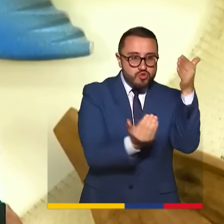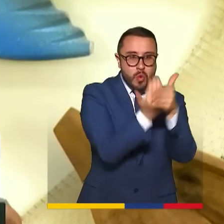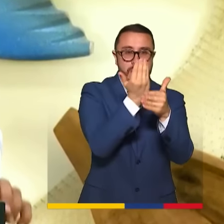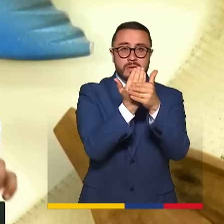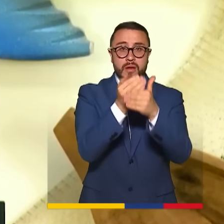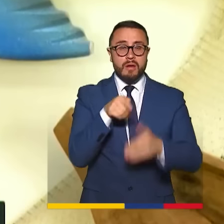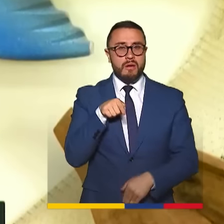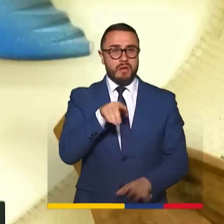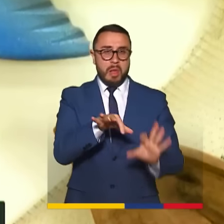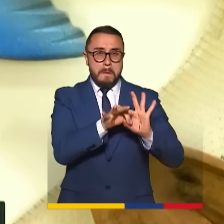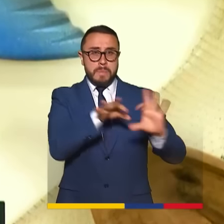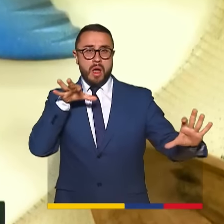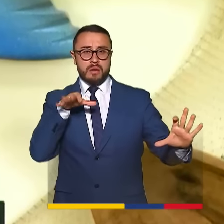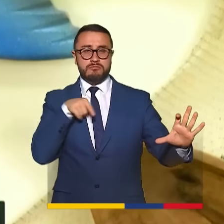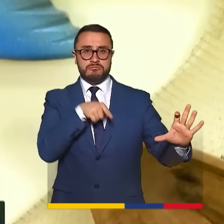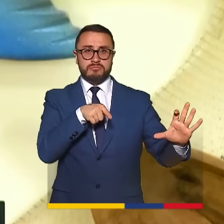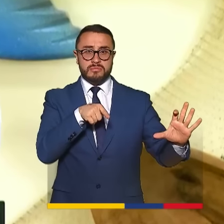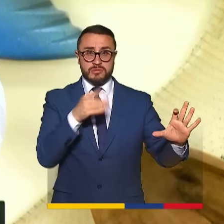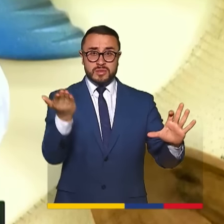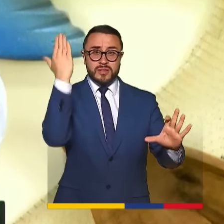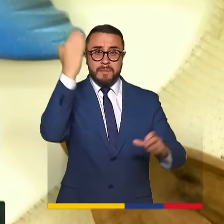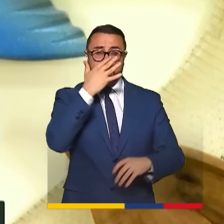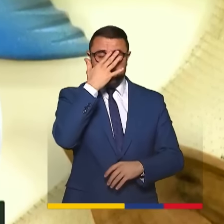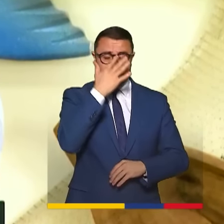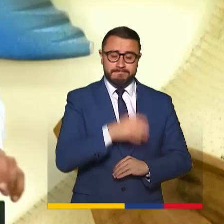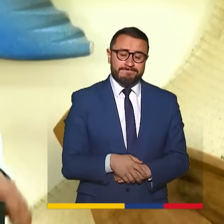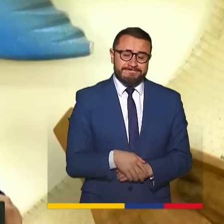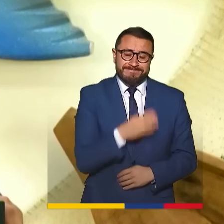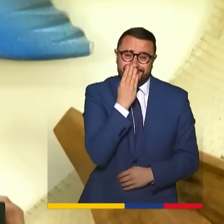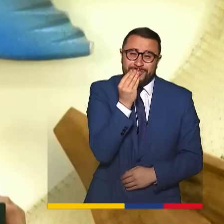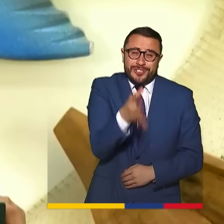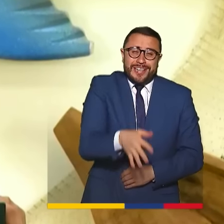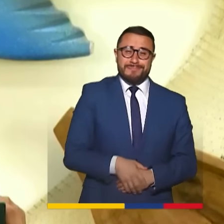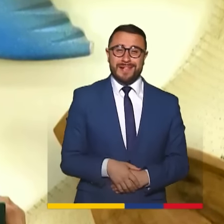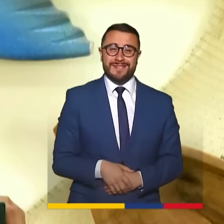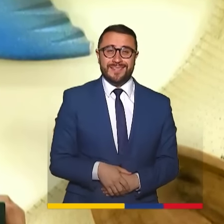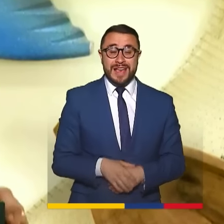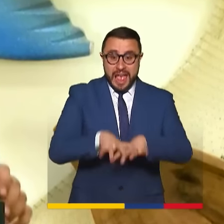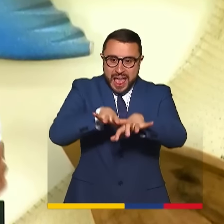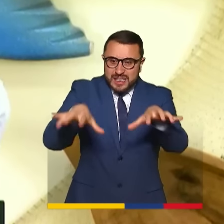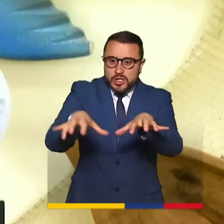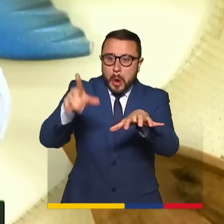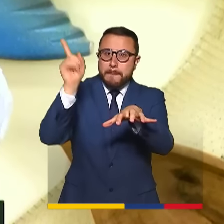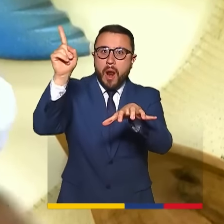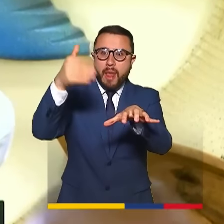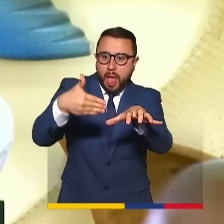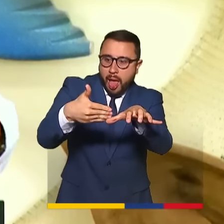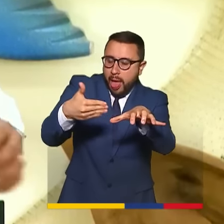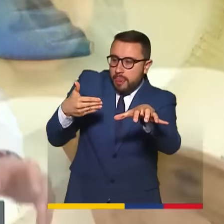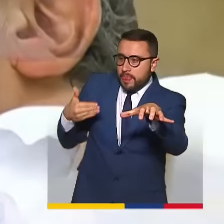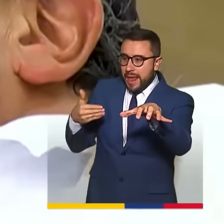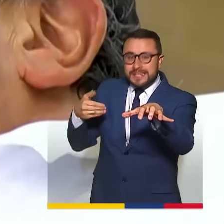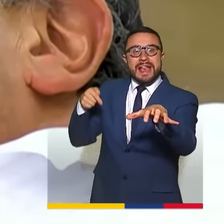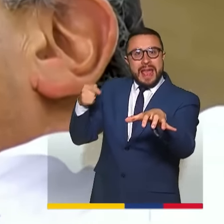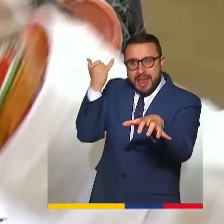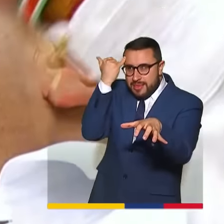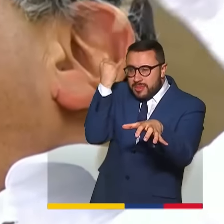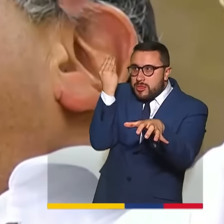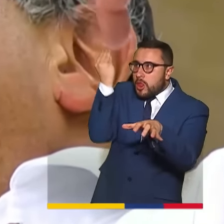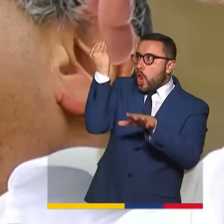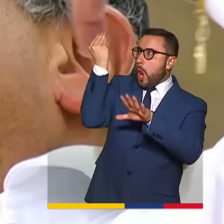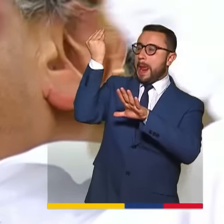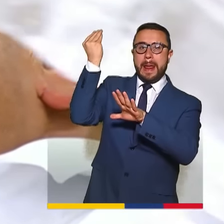Cada acción política trae una filosofía detrás, trae una teoría detrás, trae